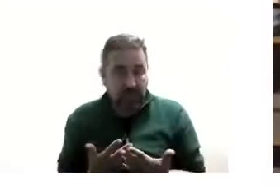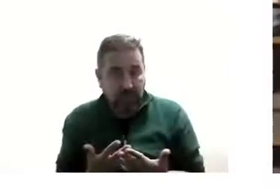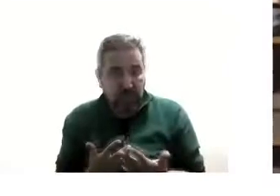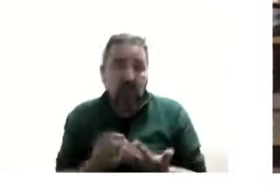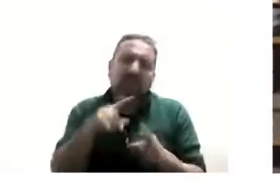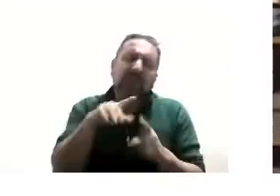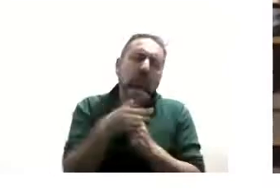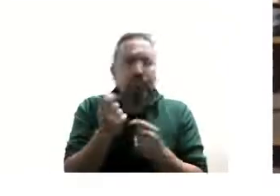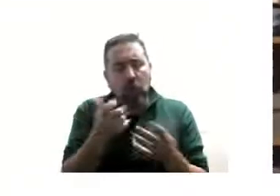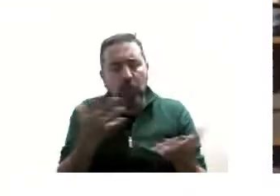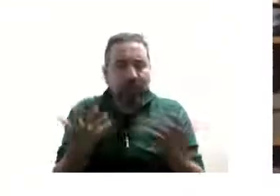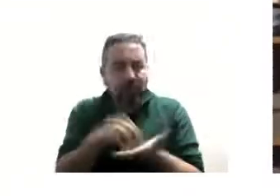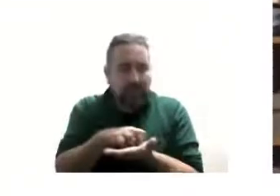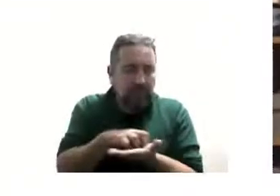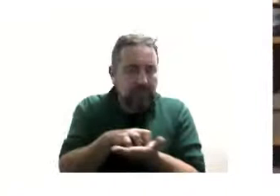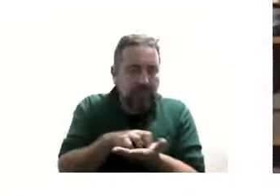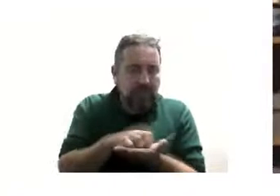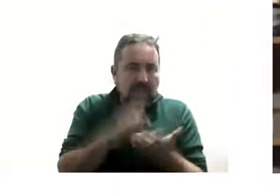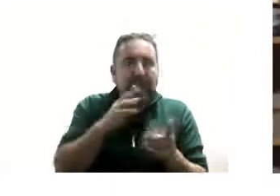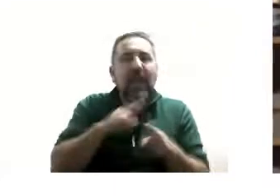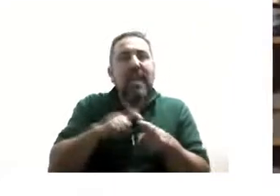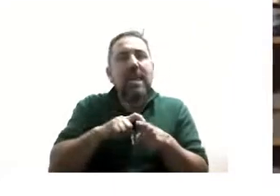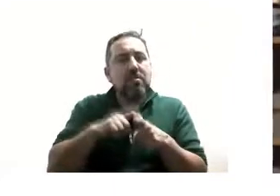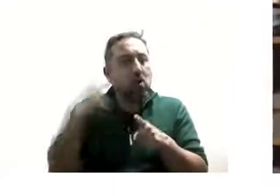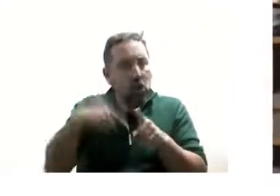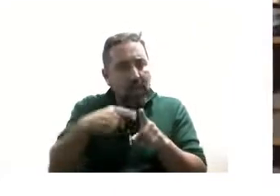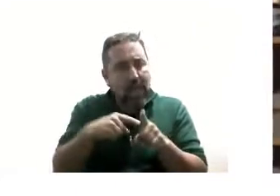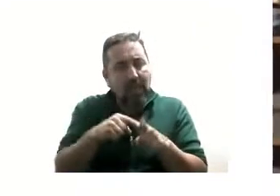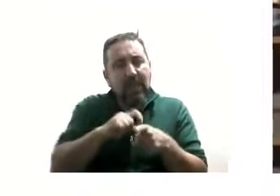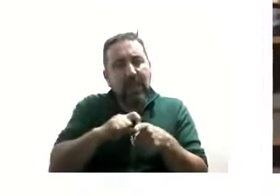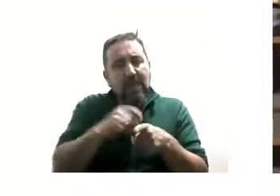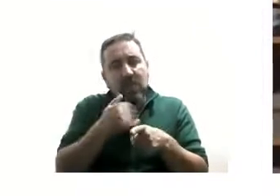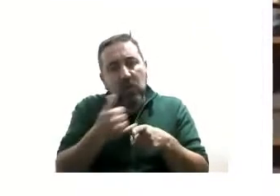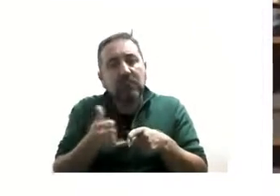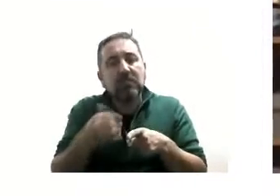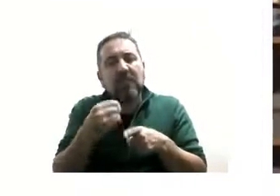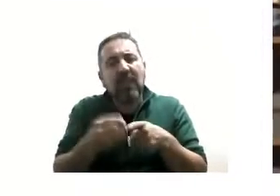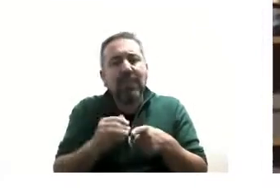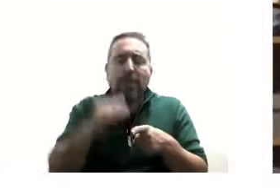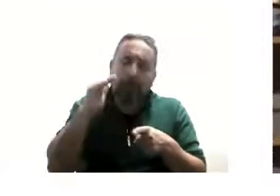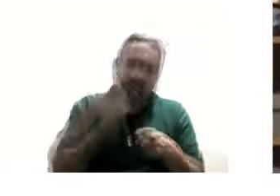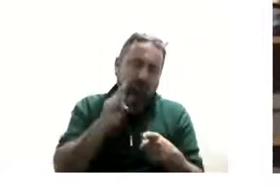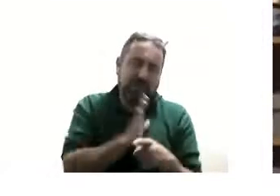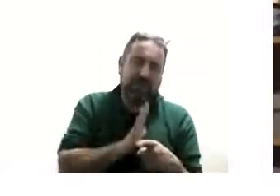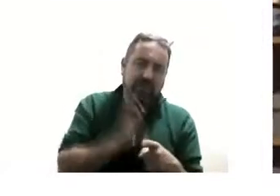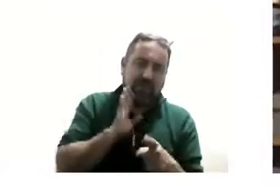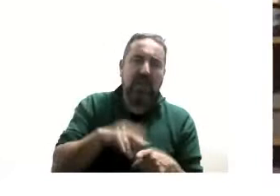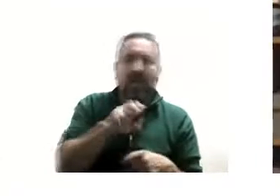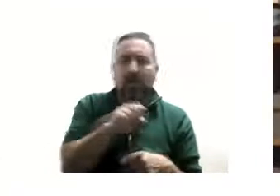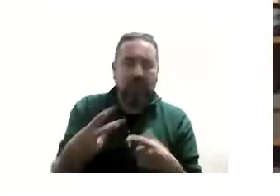incierta en la que ese mal funcionamiento del nervio coclear hace que sea menos previsible el resultado de un